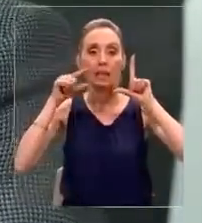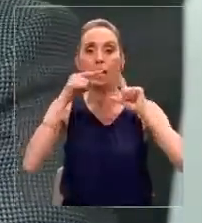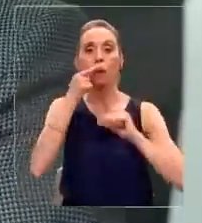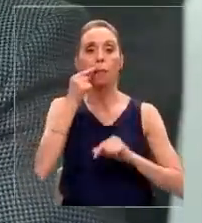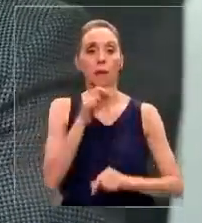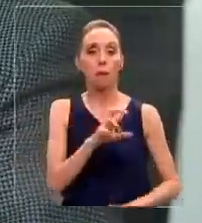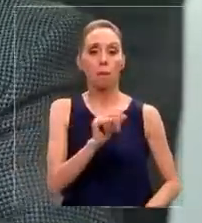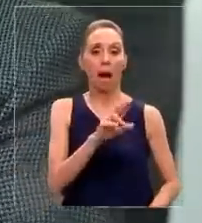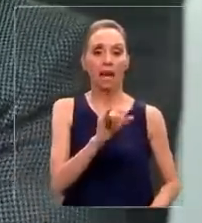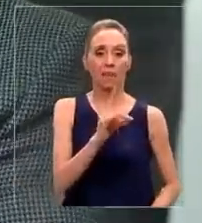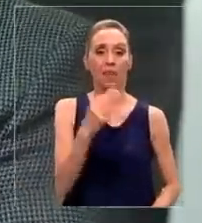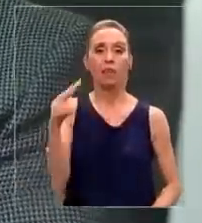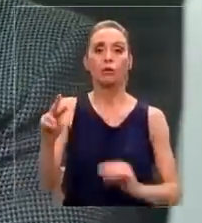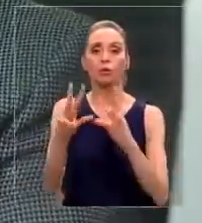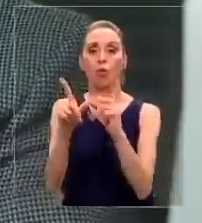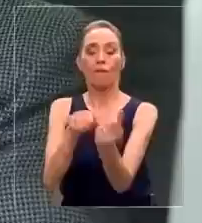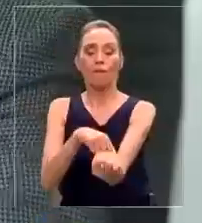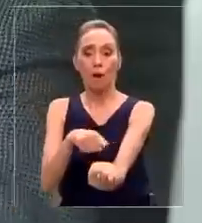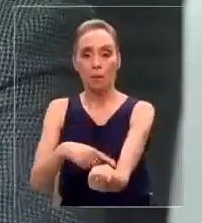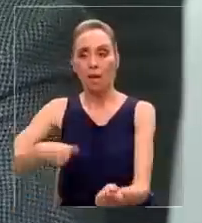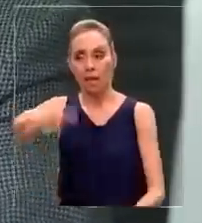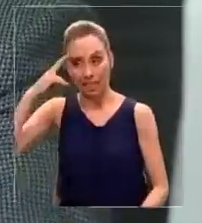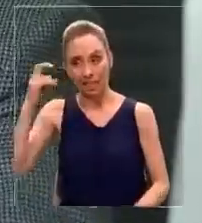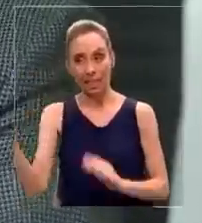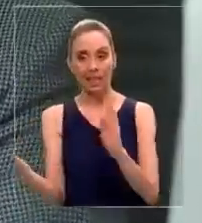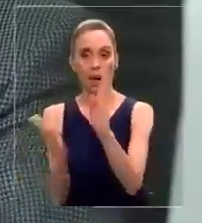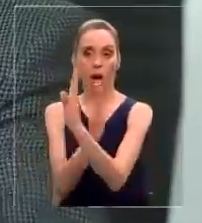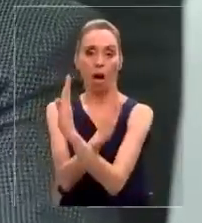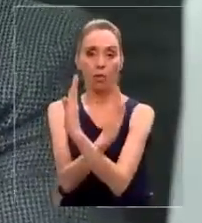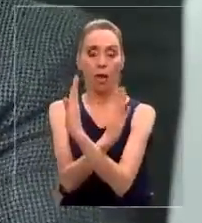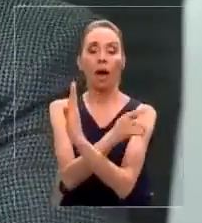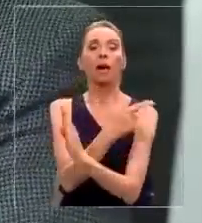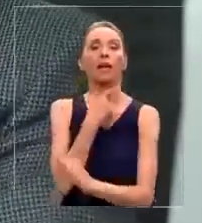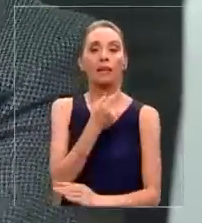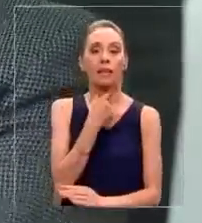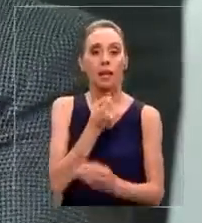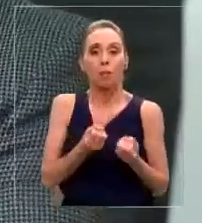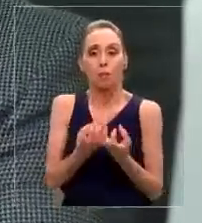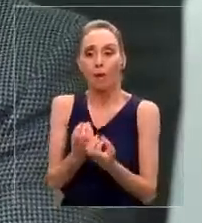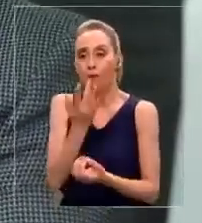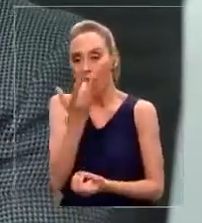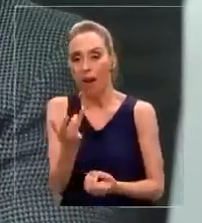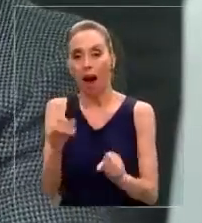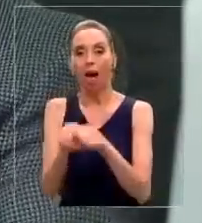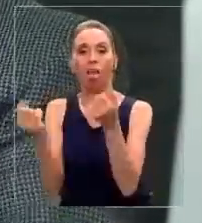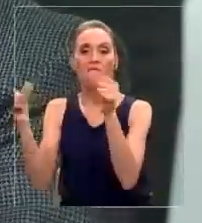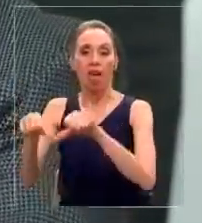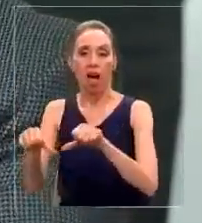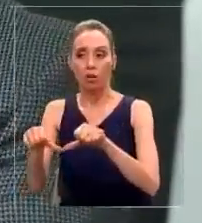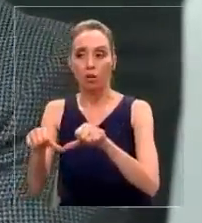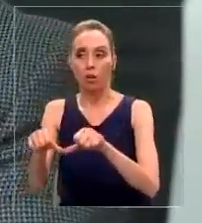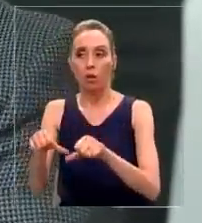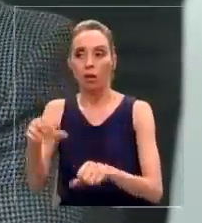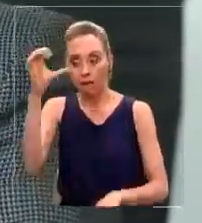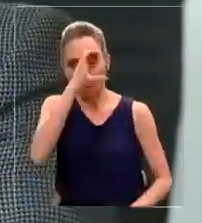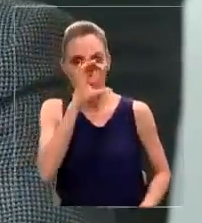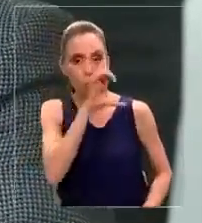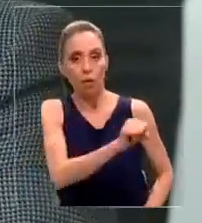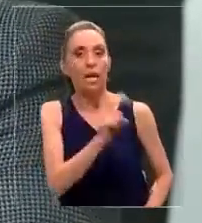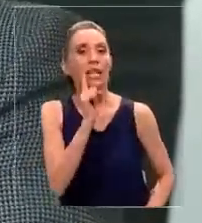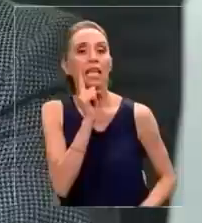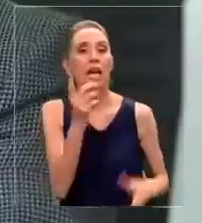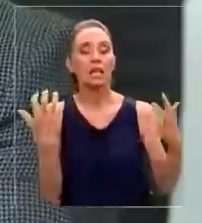familia. Nosotros creemos, ¿cierto?, que detrás de esto existe una intención de causar daño. Vamos a buscar los